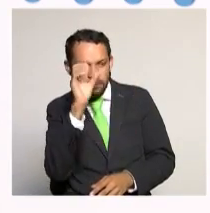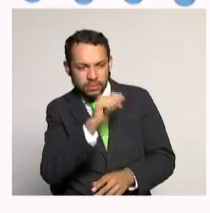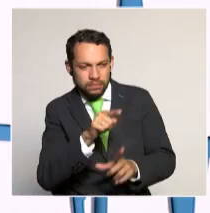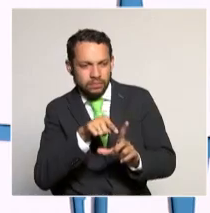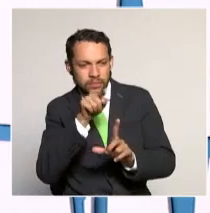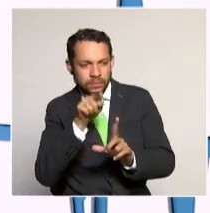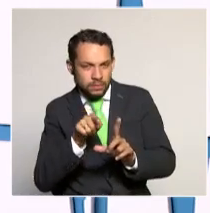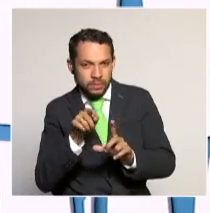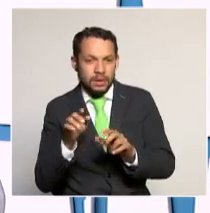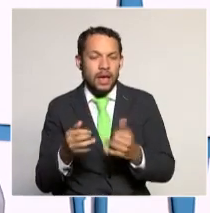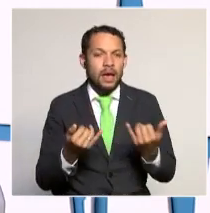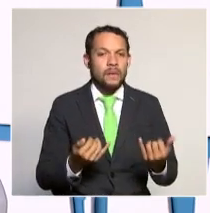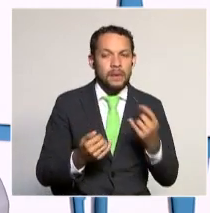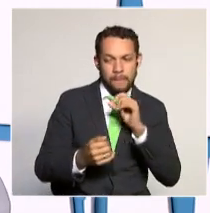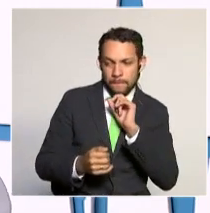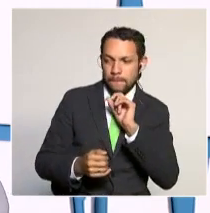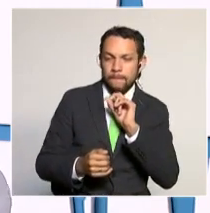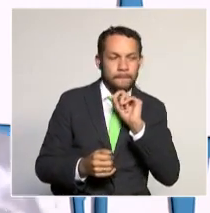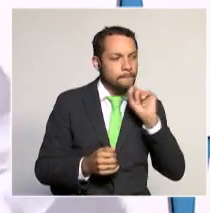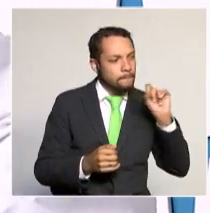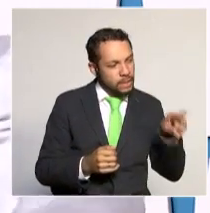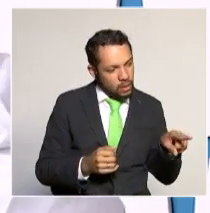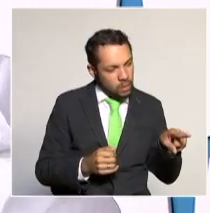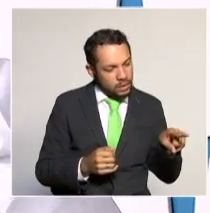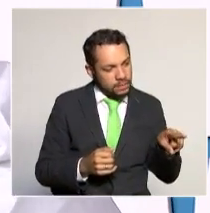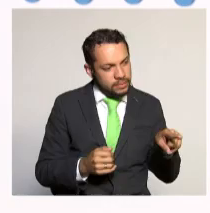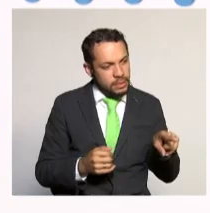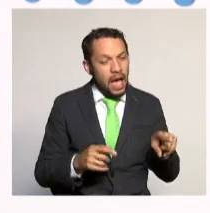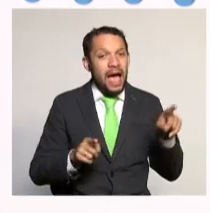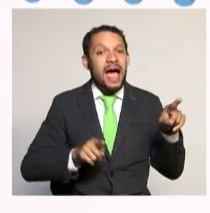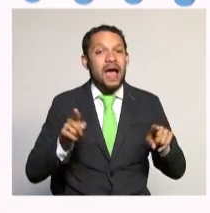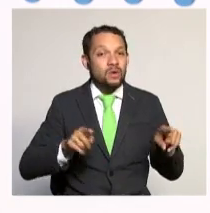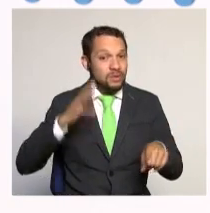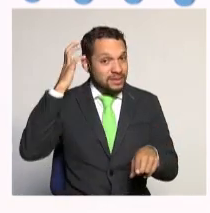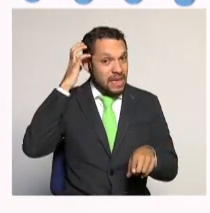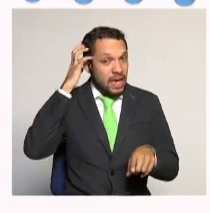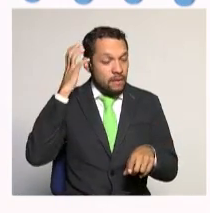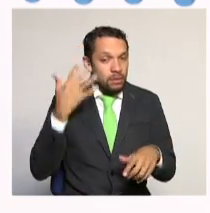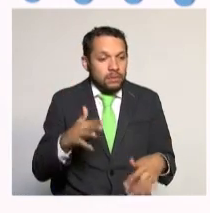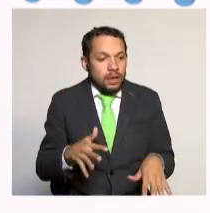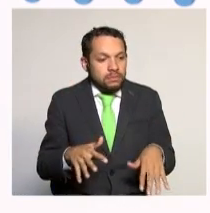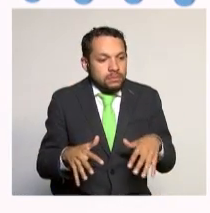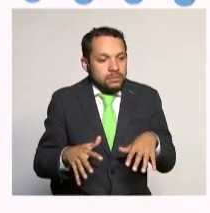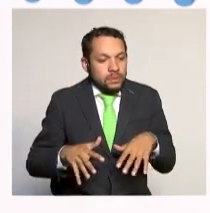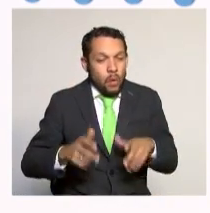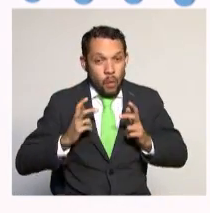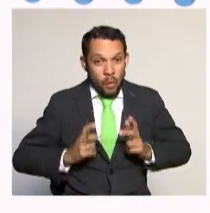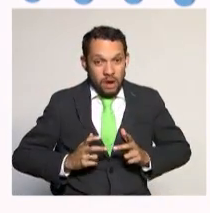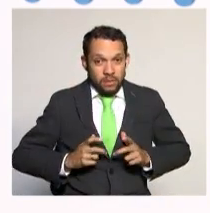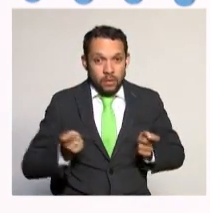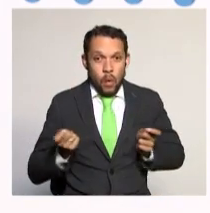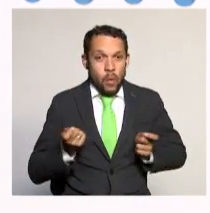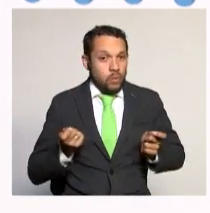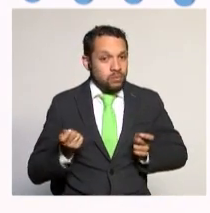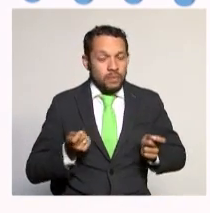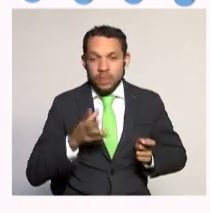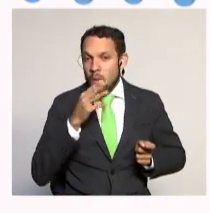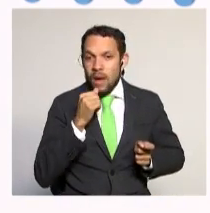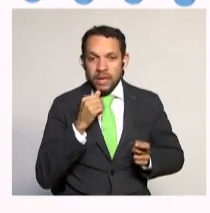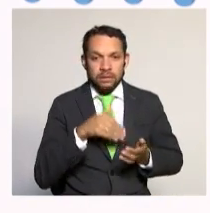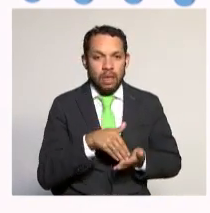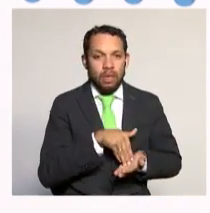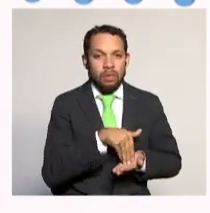enfermedad. Preguntan que si hay alguna relación entre Parkinson y Alzheimer. Tampoco, son diferentes. En la enfermedad de Parkinson hay